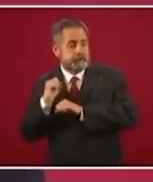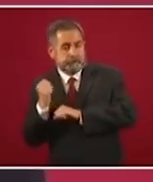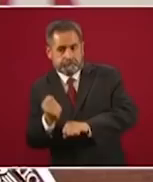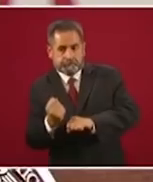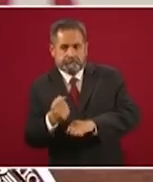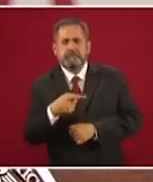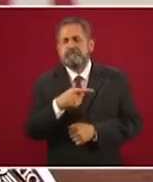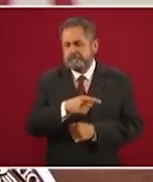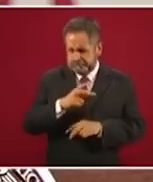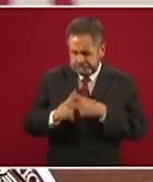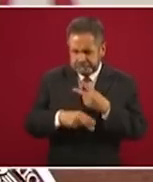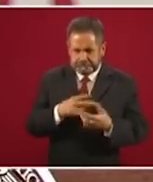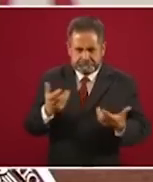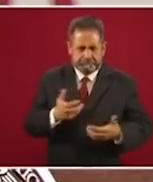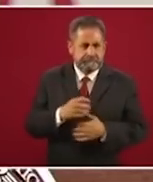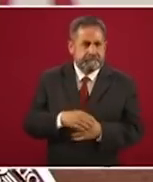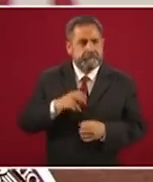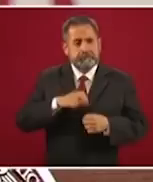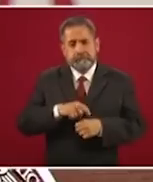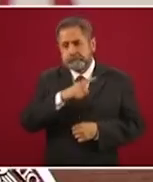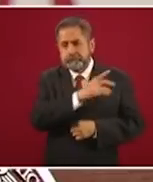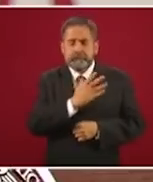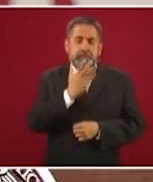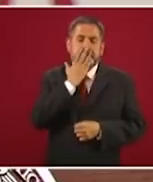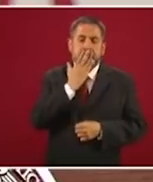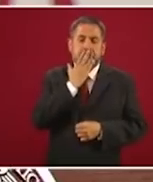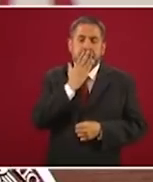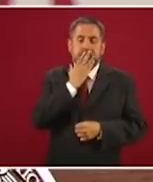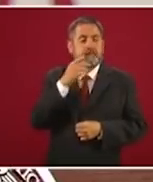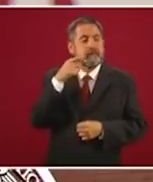haciendo, allá en Sonora